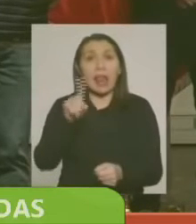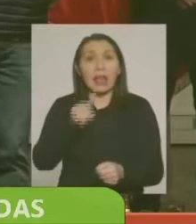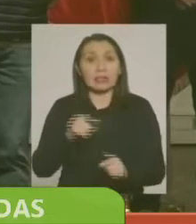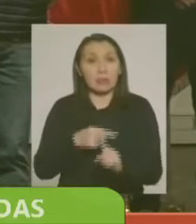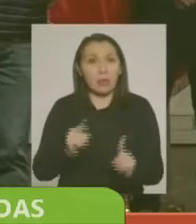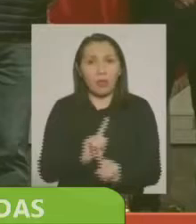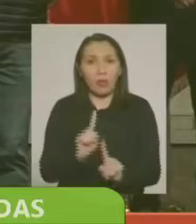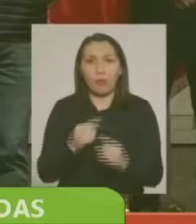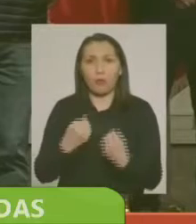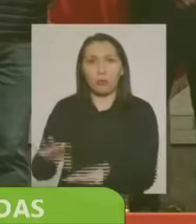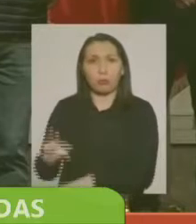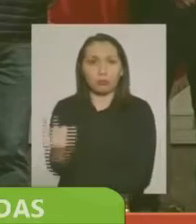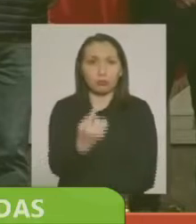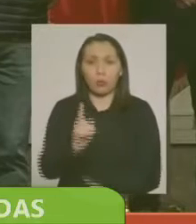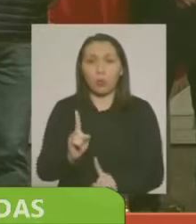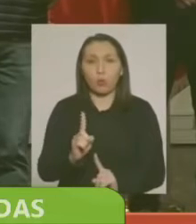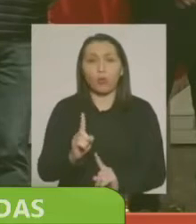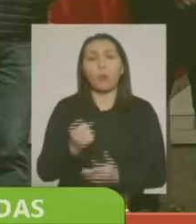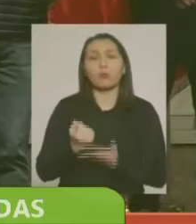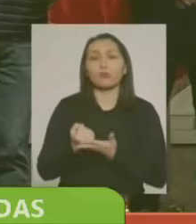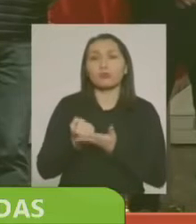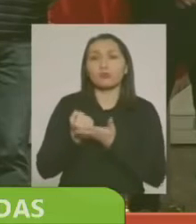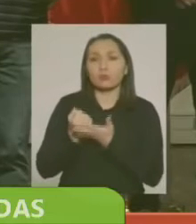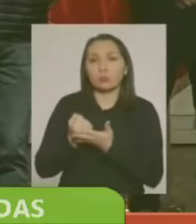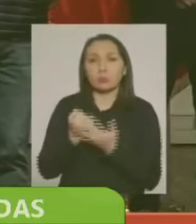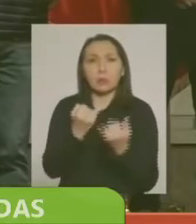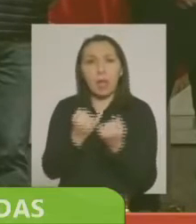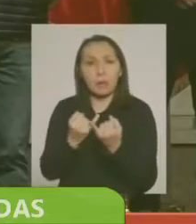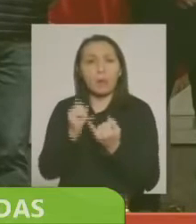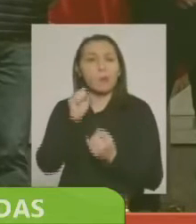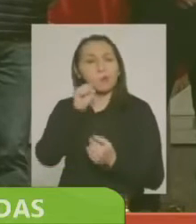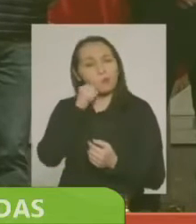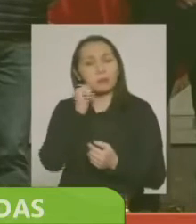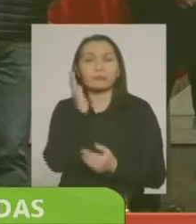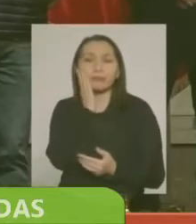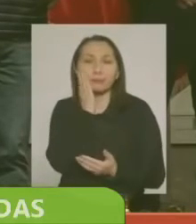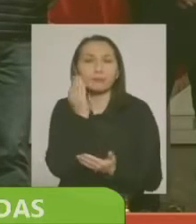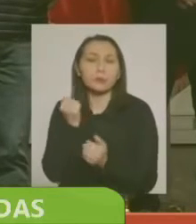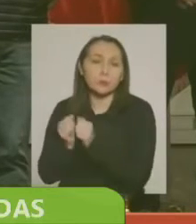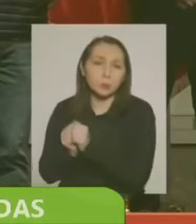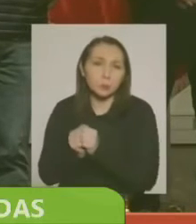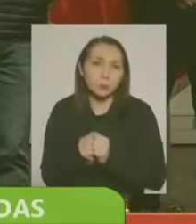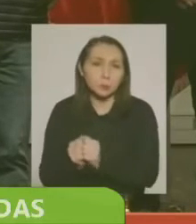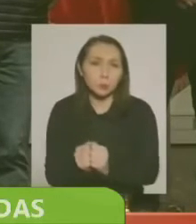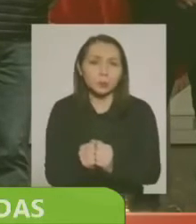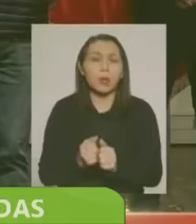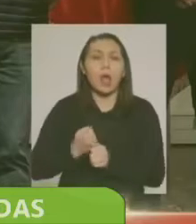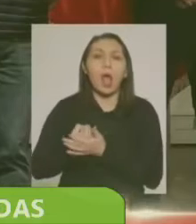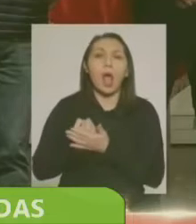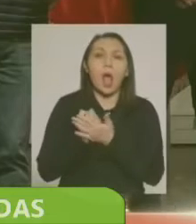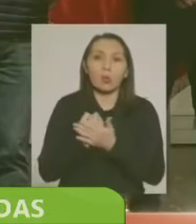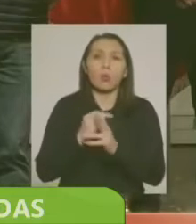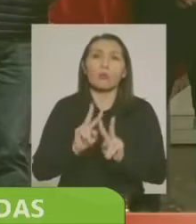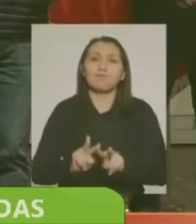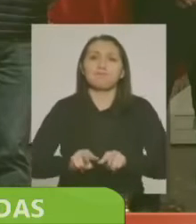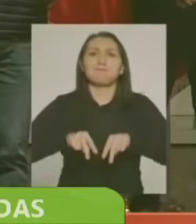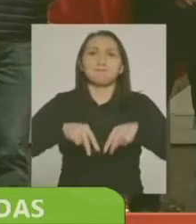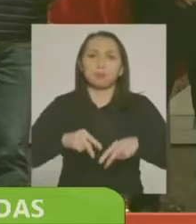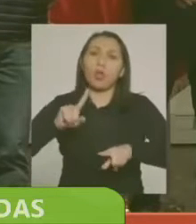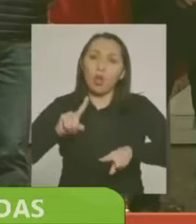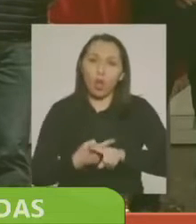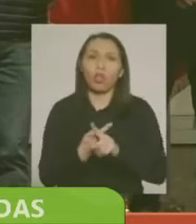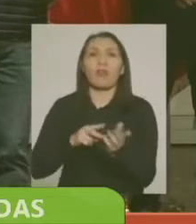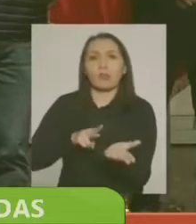en conjunto con el Servicio de Impuesto Interno. Y tiene ventajas que de verdad lo hacen alejarse mucho de la figura